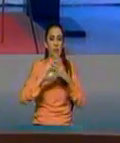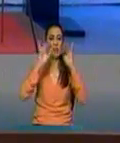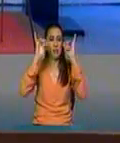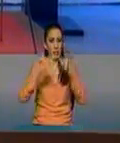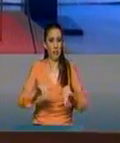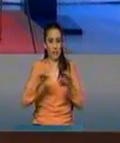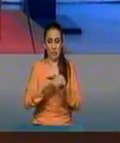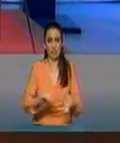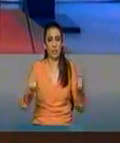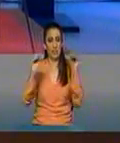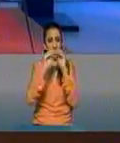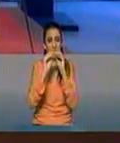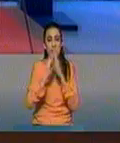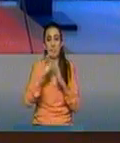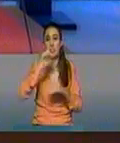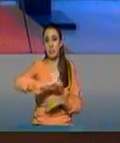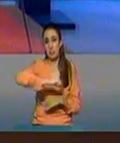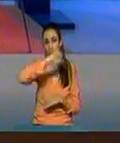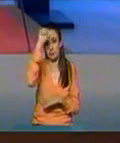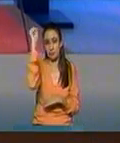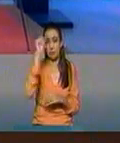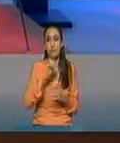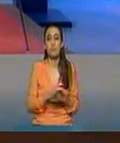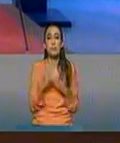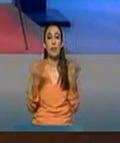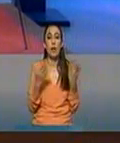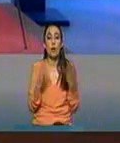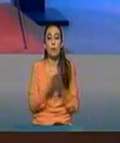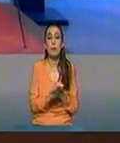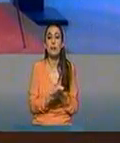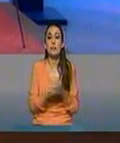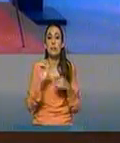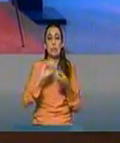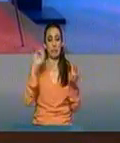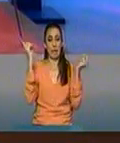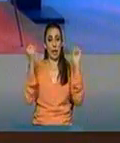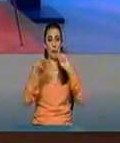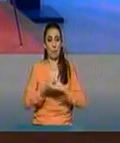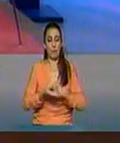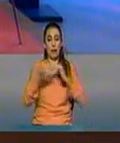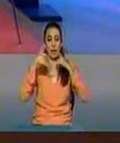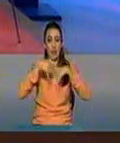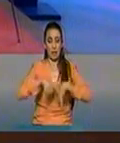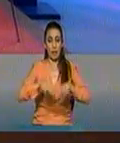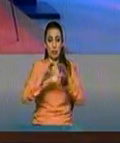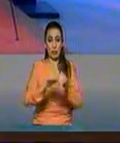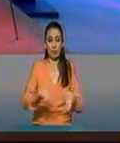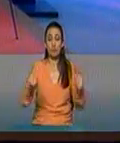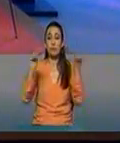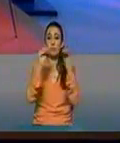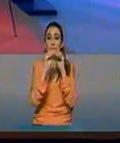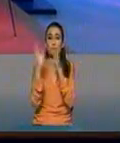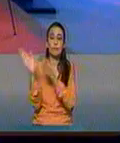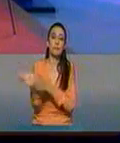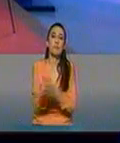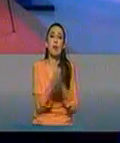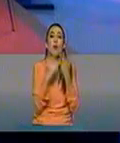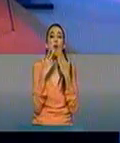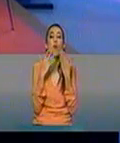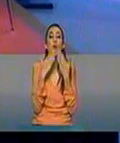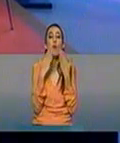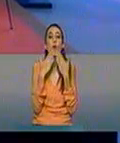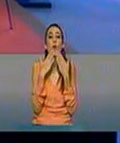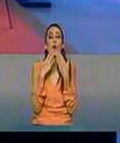fue una de las batallas ganadas. Hemos logrado que se modifique normas INEN. Estaba hecha